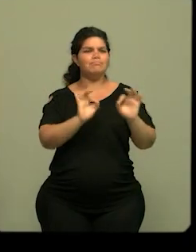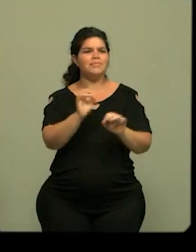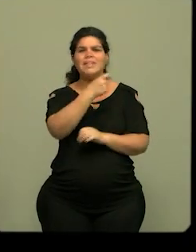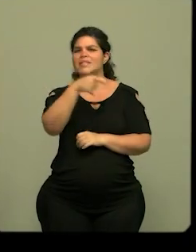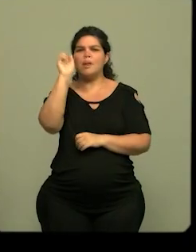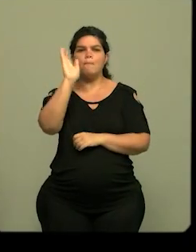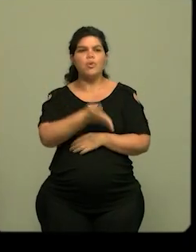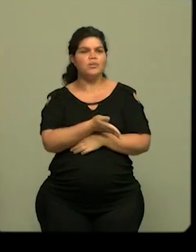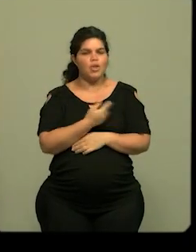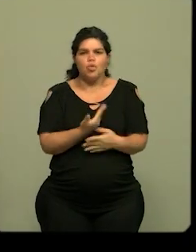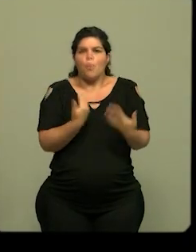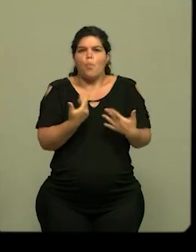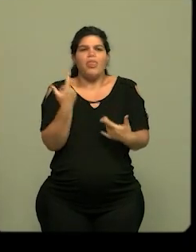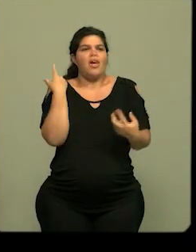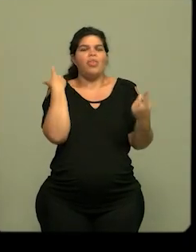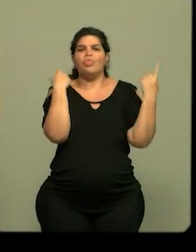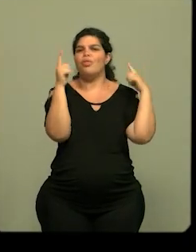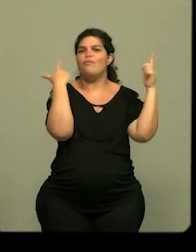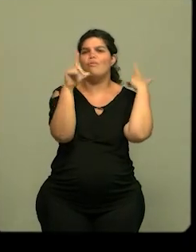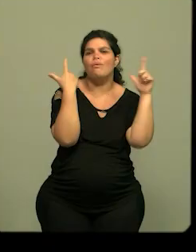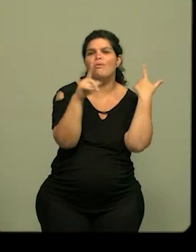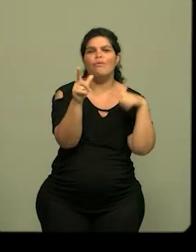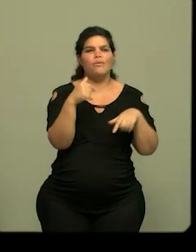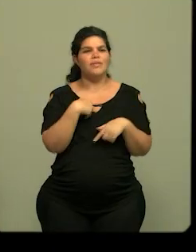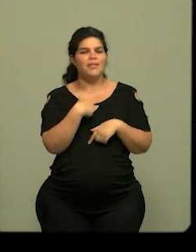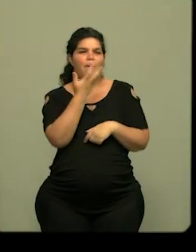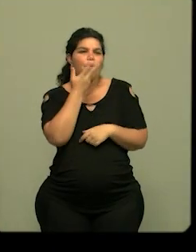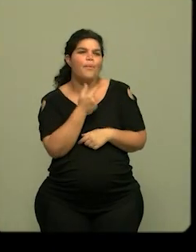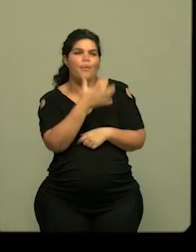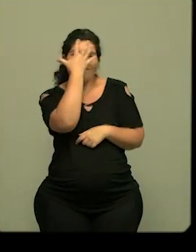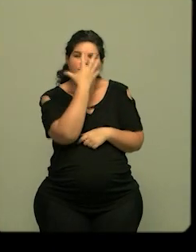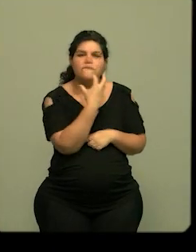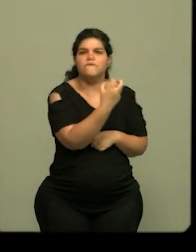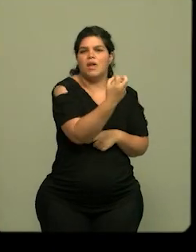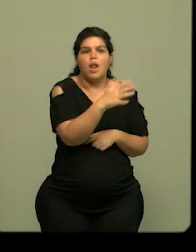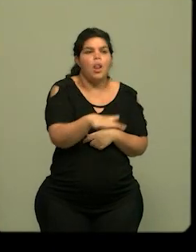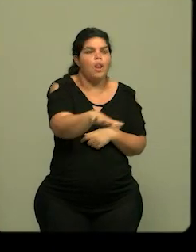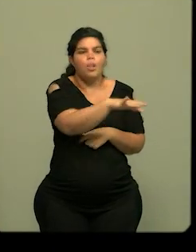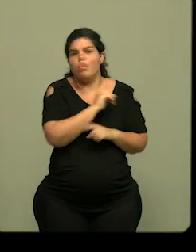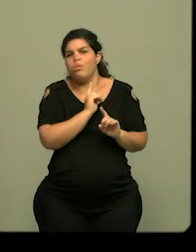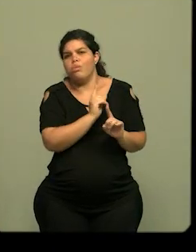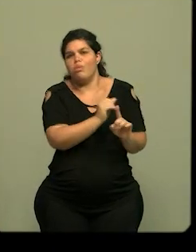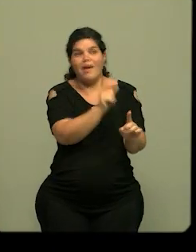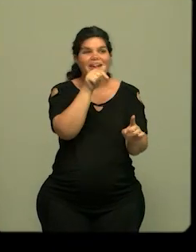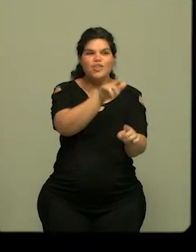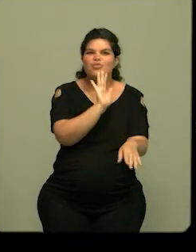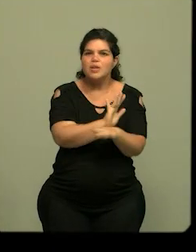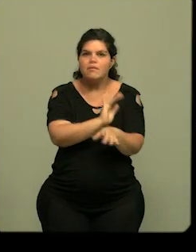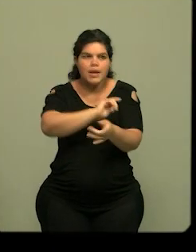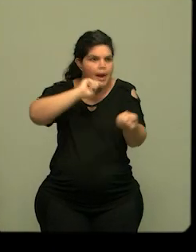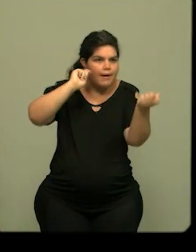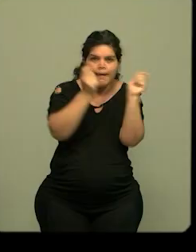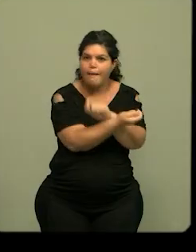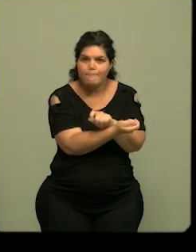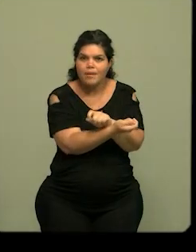esa experiencia la cantidad de personas que pueden llegar a ver en algún lugar. Eso también revolucionó un poco el mundo del turismo. Los que